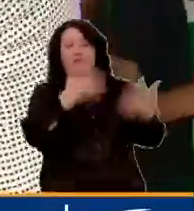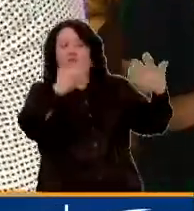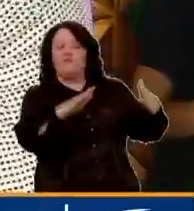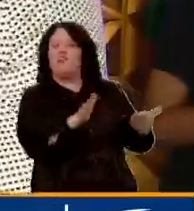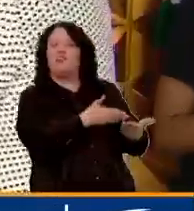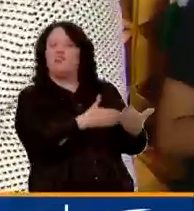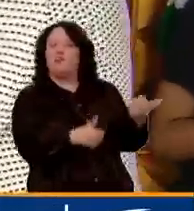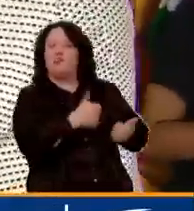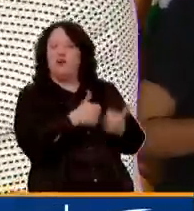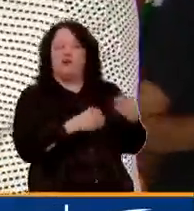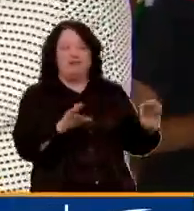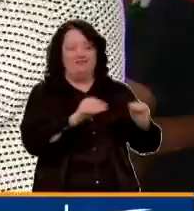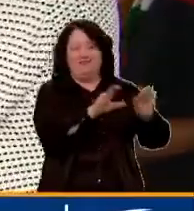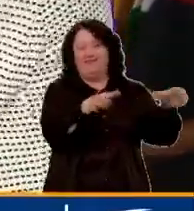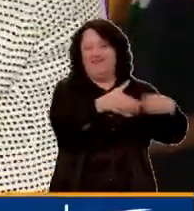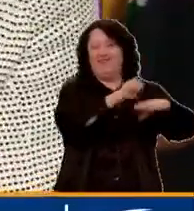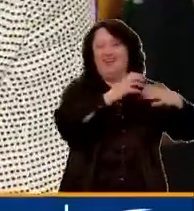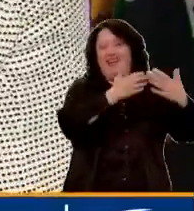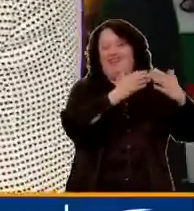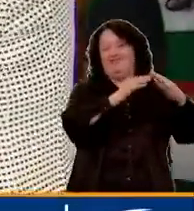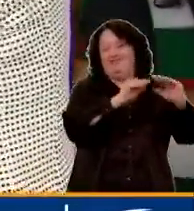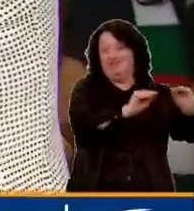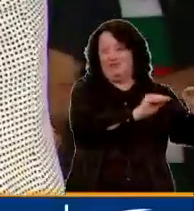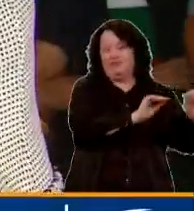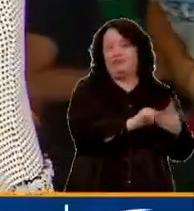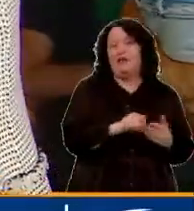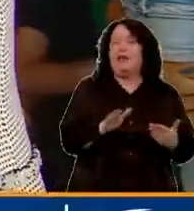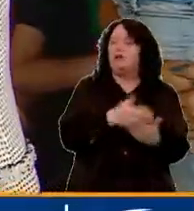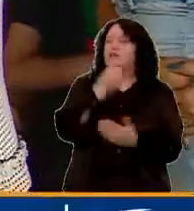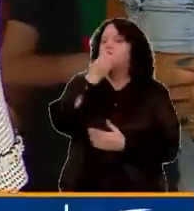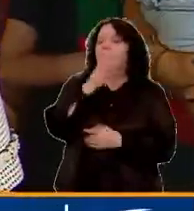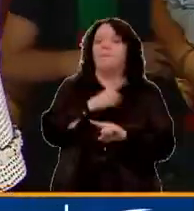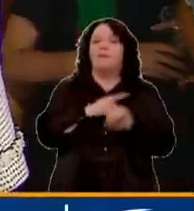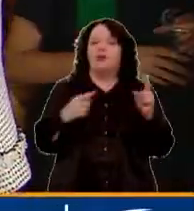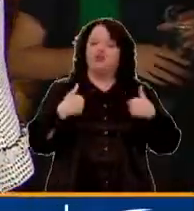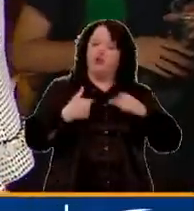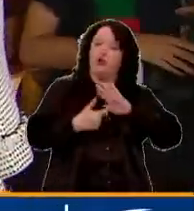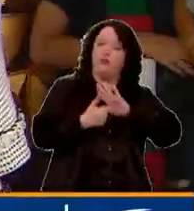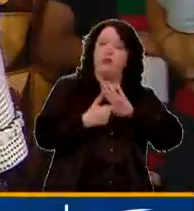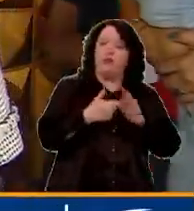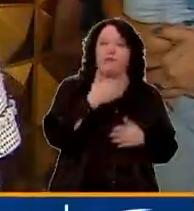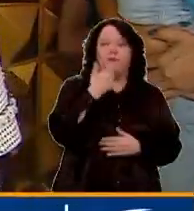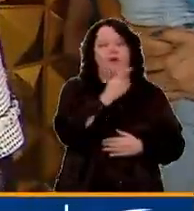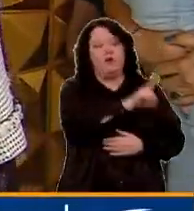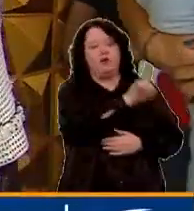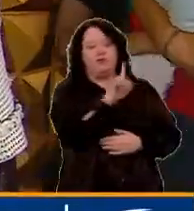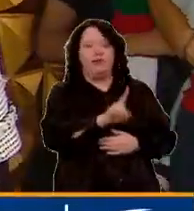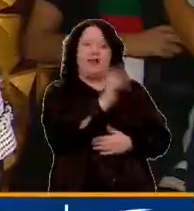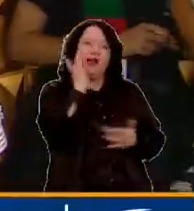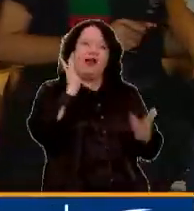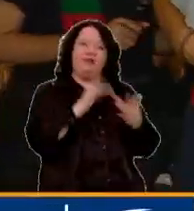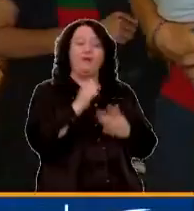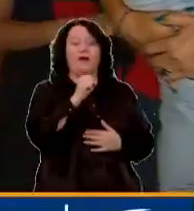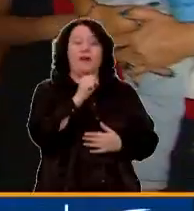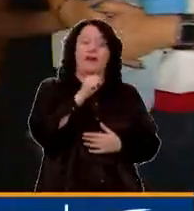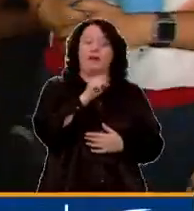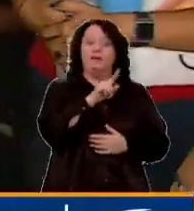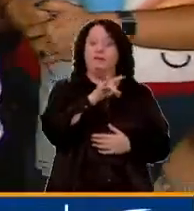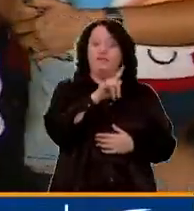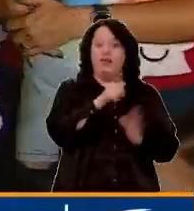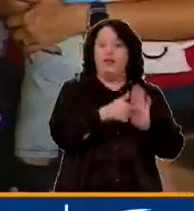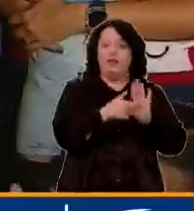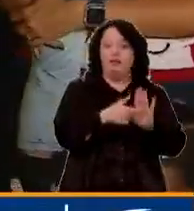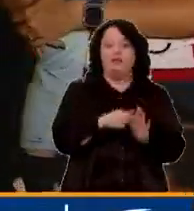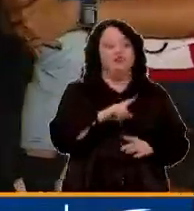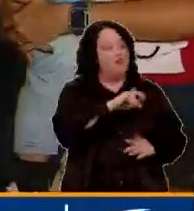cerrar? Pues, Malú, tenemos una canción hermosísima, pero no quisiera yo presentarla. Me encantaría que lo hiciera una de nuestras coristas, Sofía del Mar.